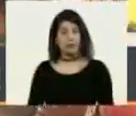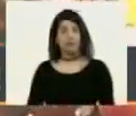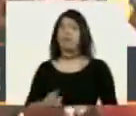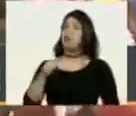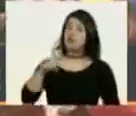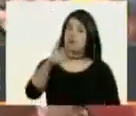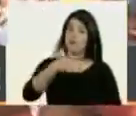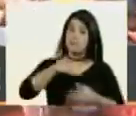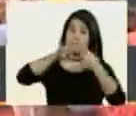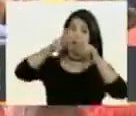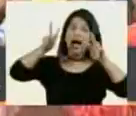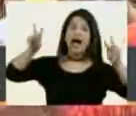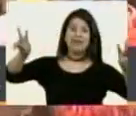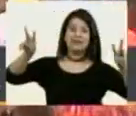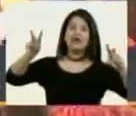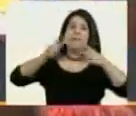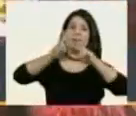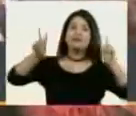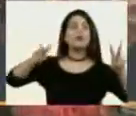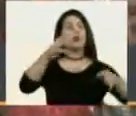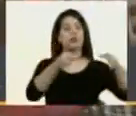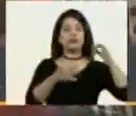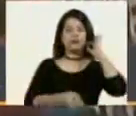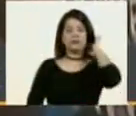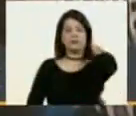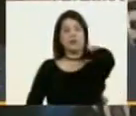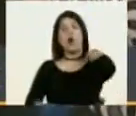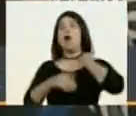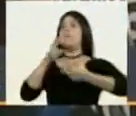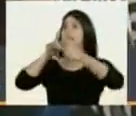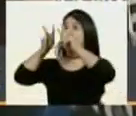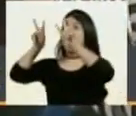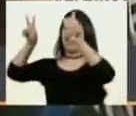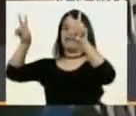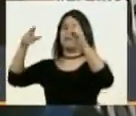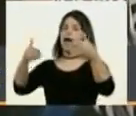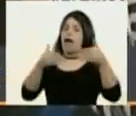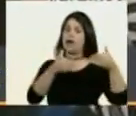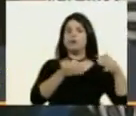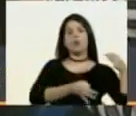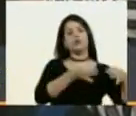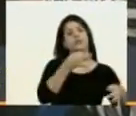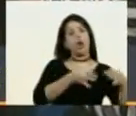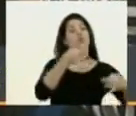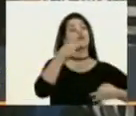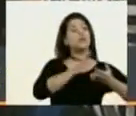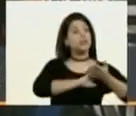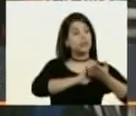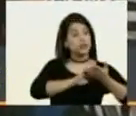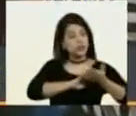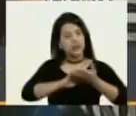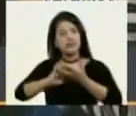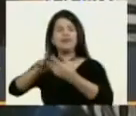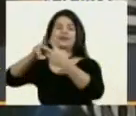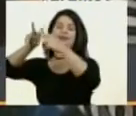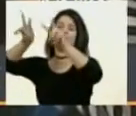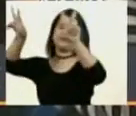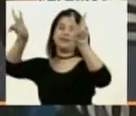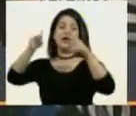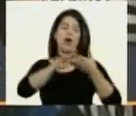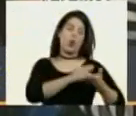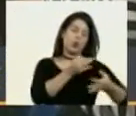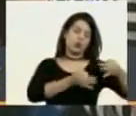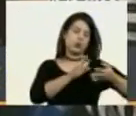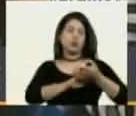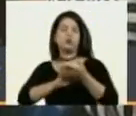paz. No puede haber paz en este país si no hay justicia. Van unidas una de la mano de la otra. El que construye, crea que está